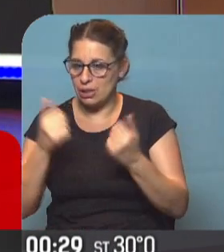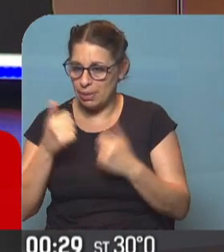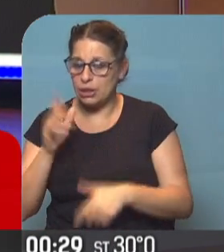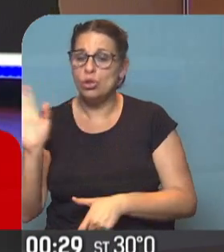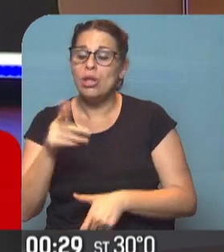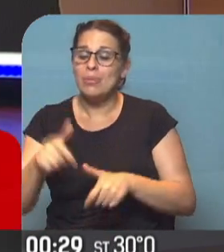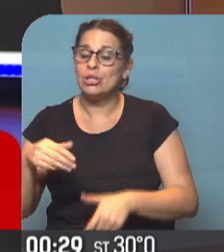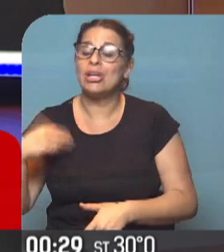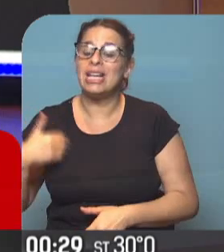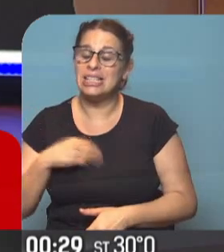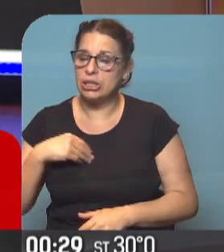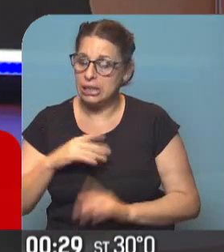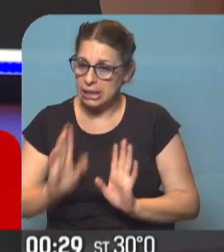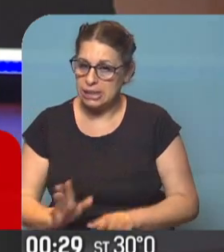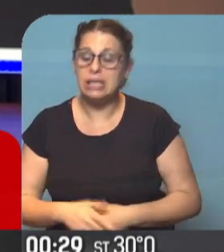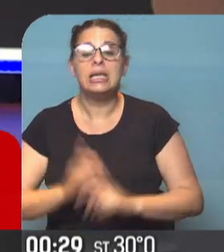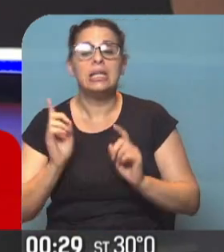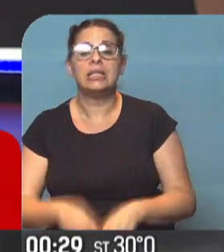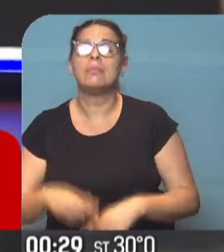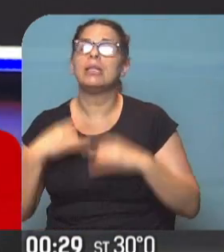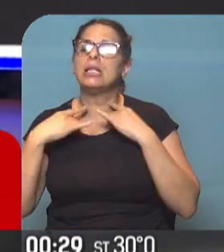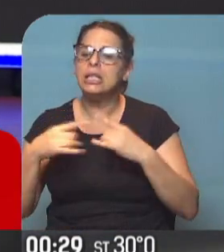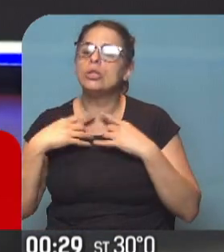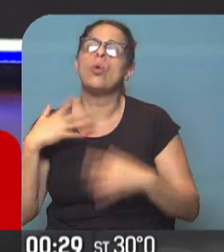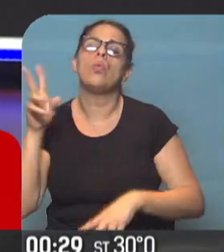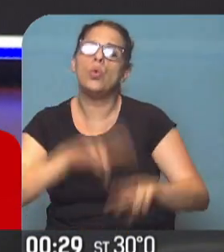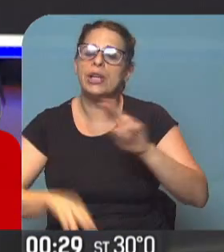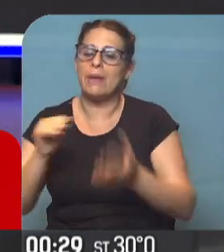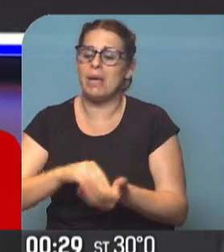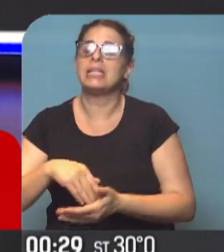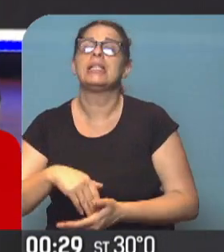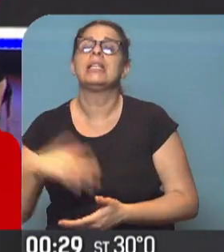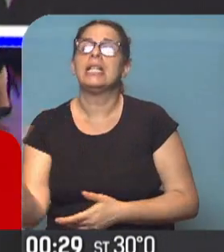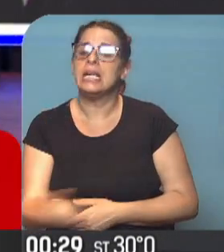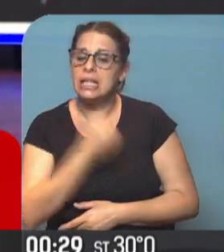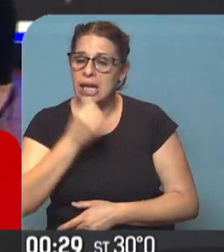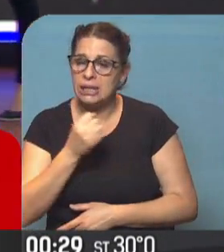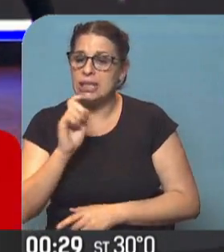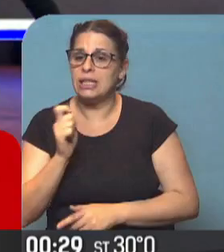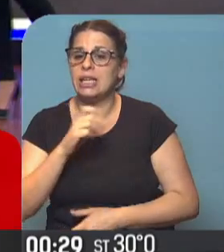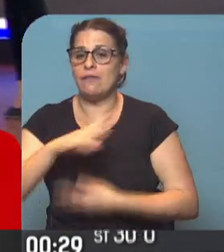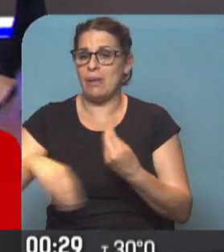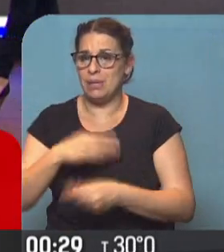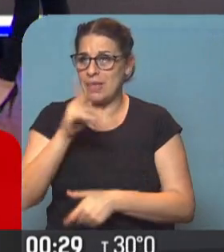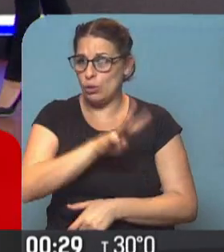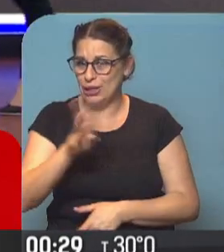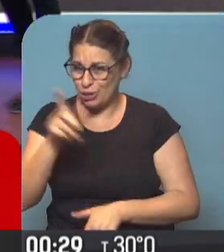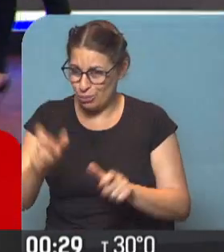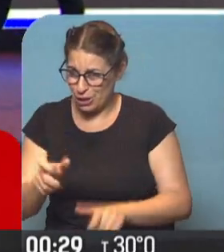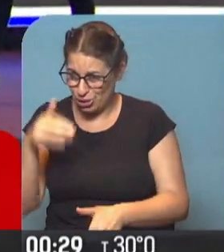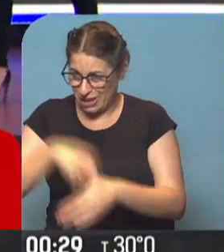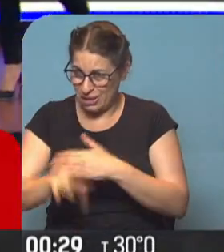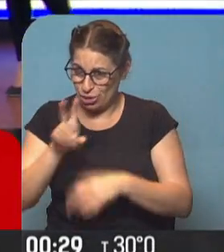y además al grito también de búsqueda y rescate familiares de los desaparecidos de la tripulación de lara